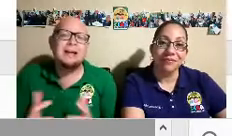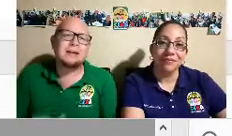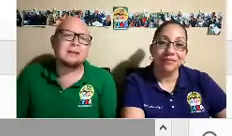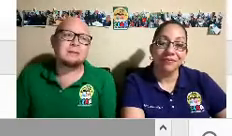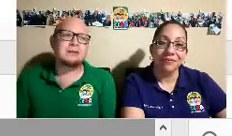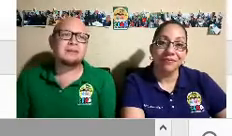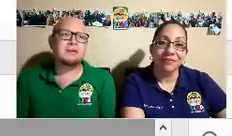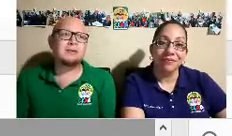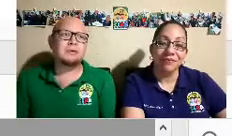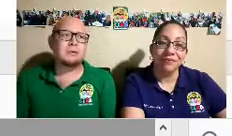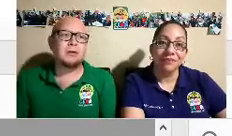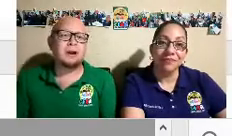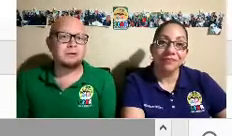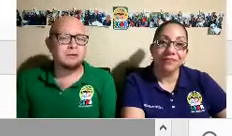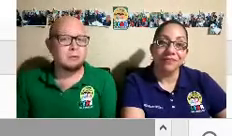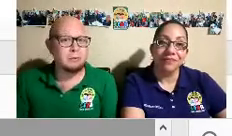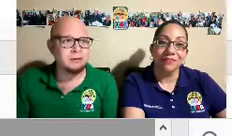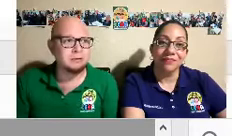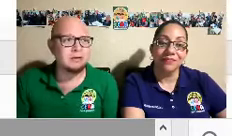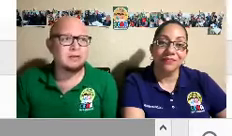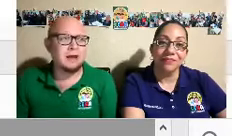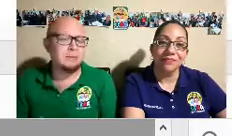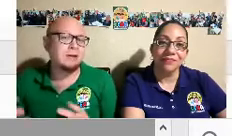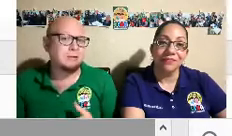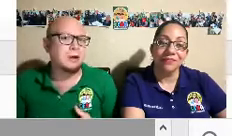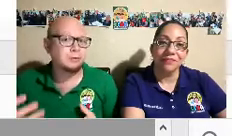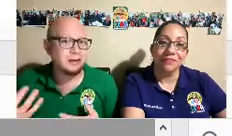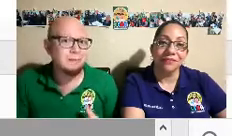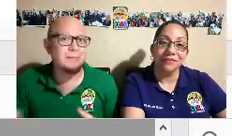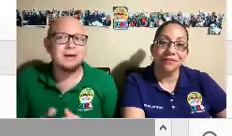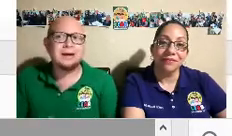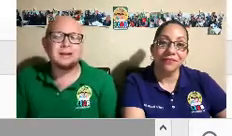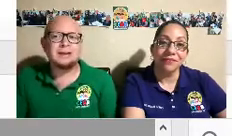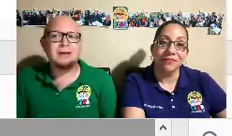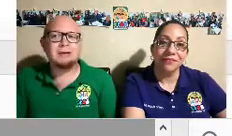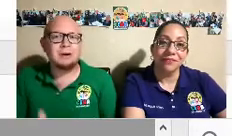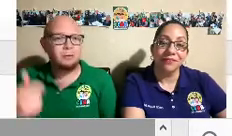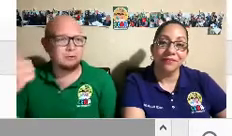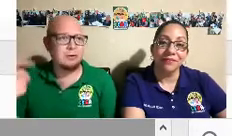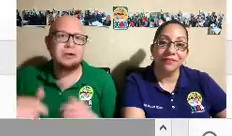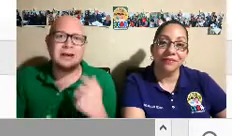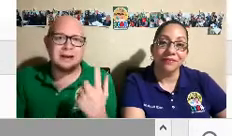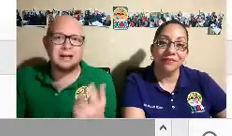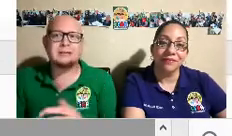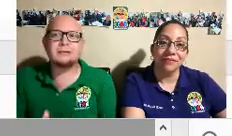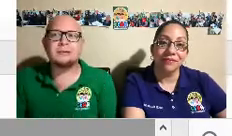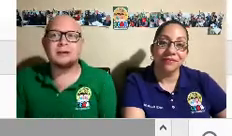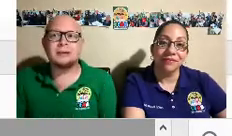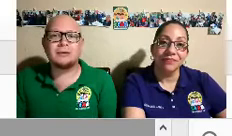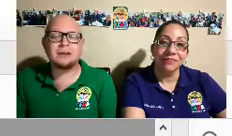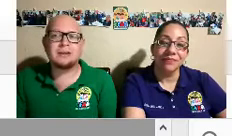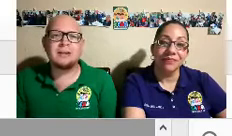canal estamos iniciando con la revisión de documentos que ha emitido la USICAM, que tienen que ver con la promoción, el